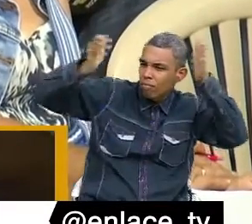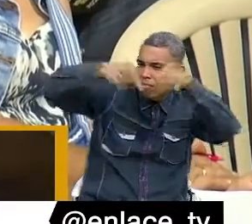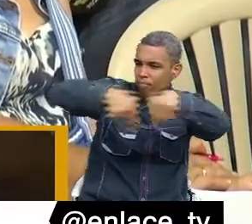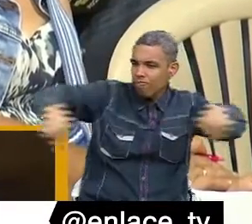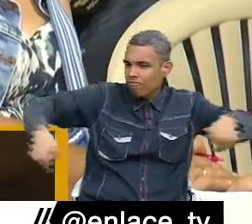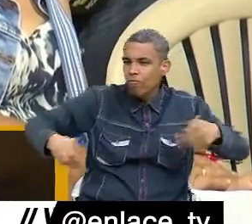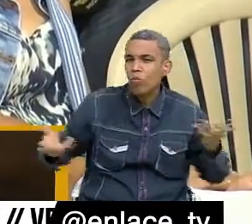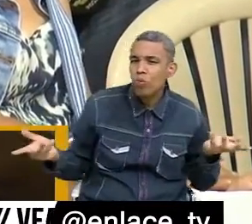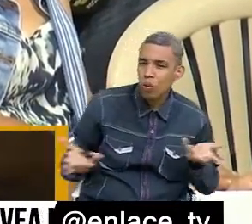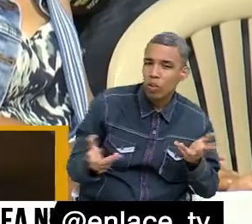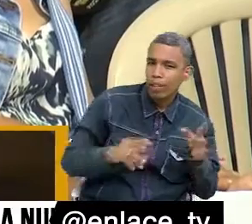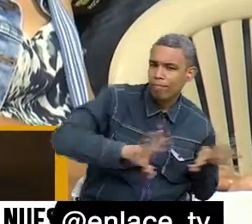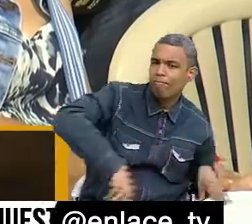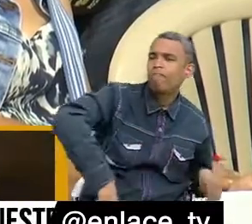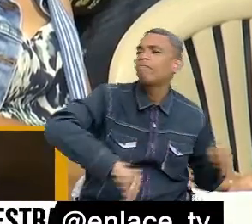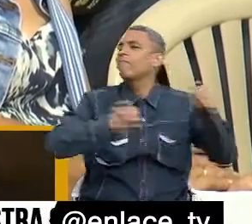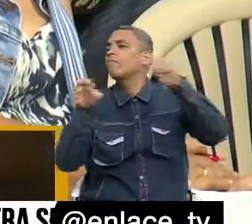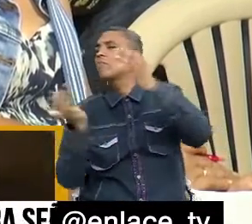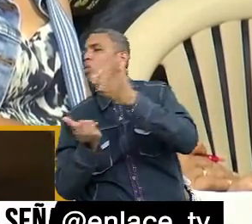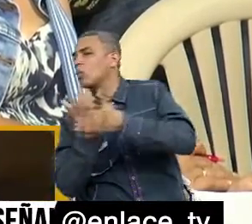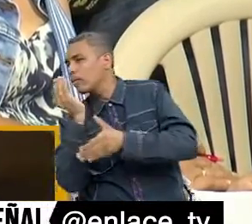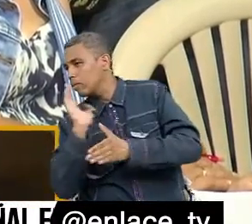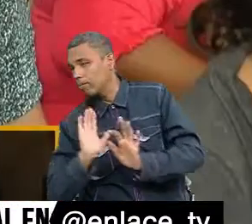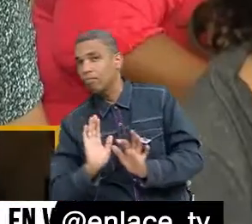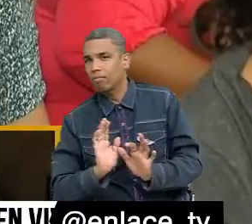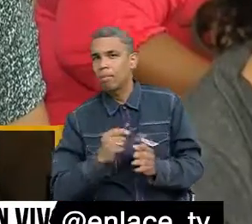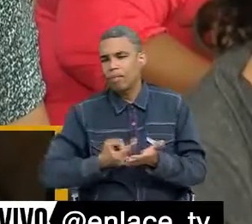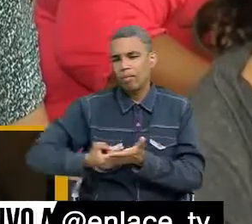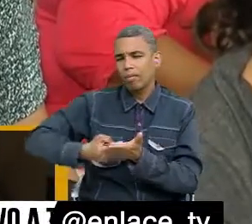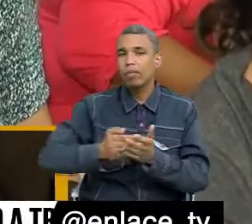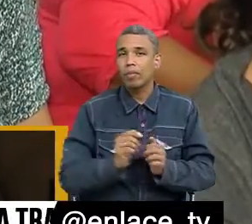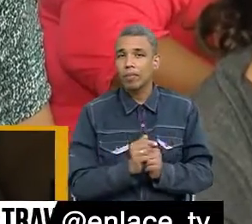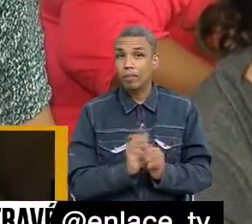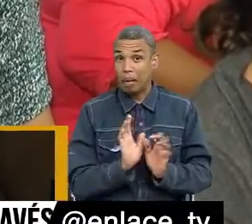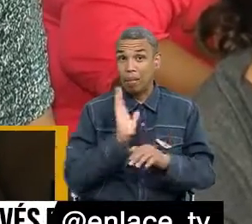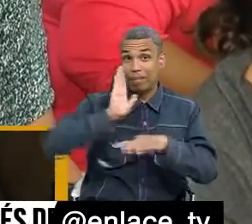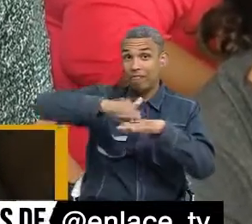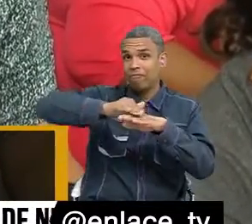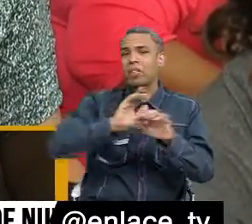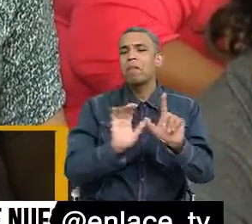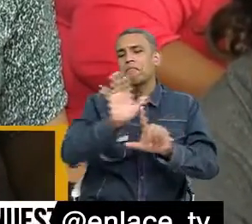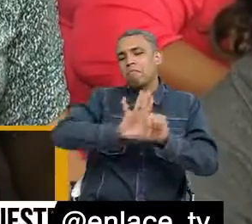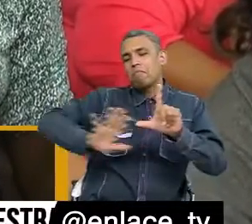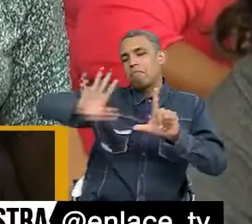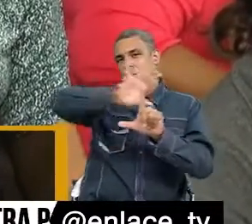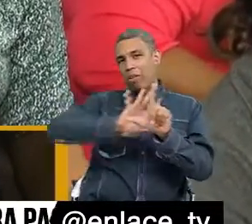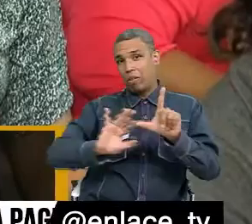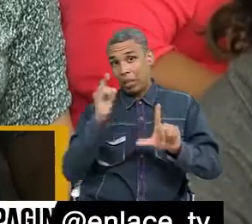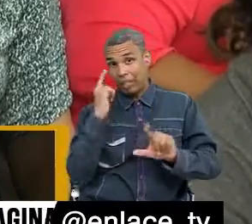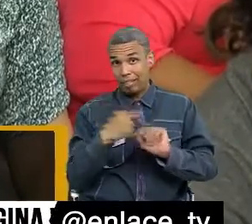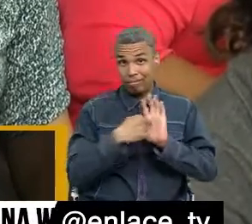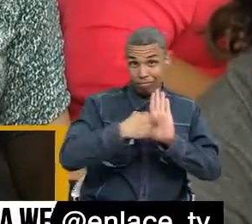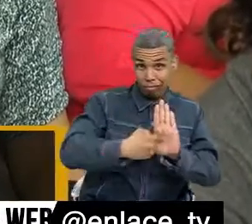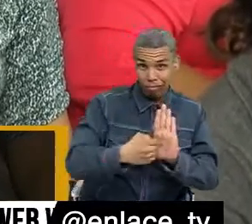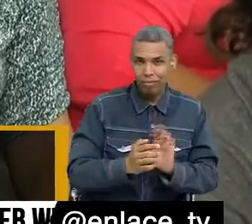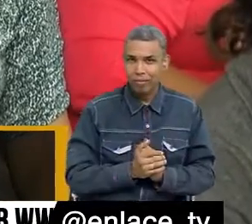Bermeja nos facilite un video que hemos solicitado, vale la cuña, para ir abriendo los espacios para esta posible